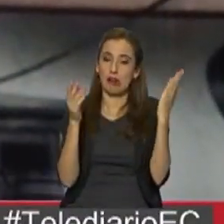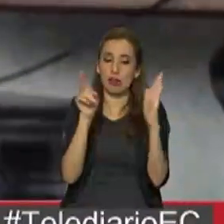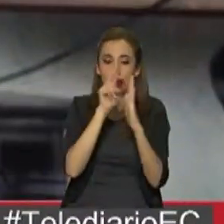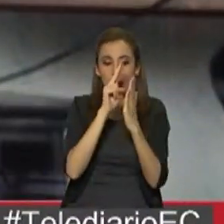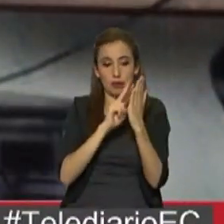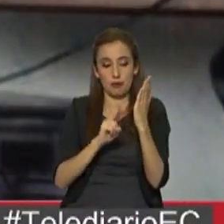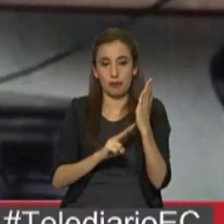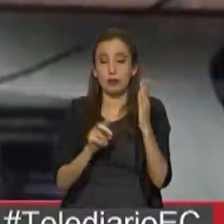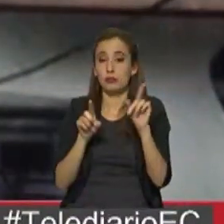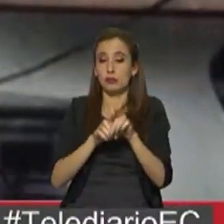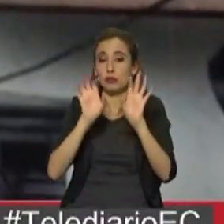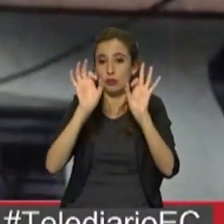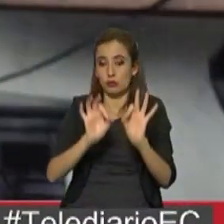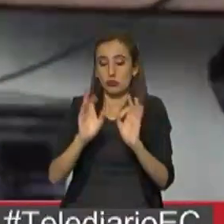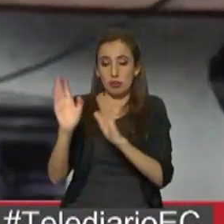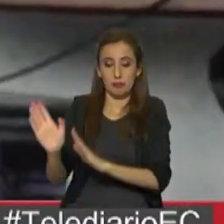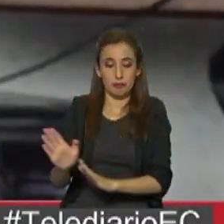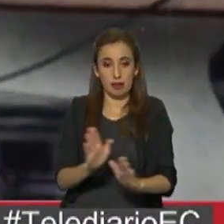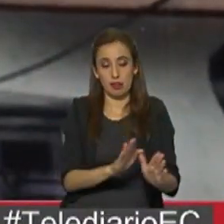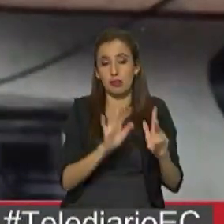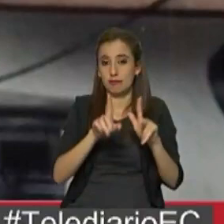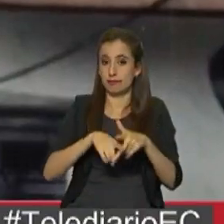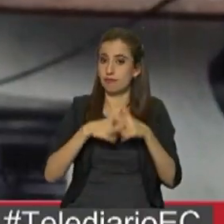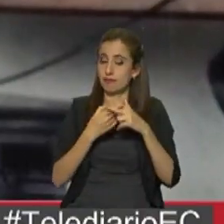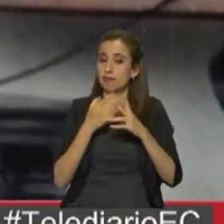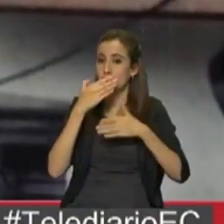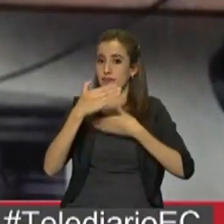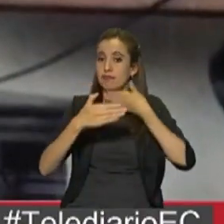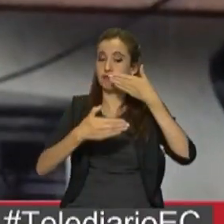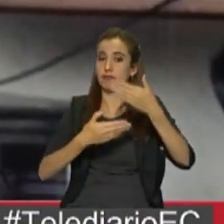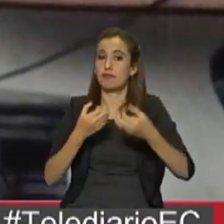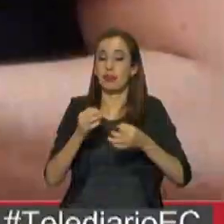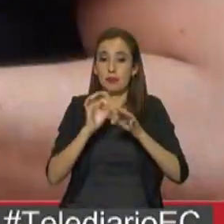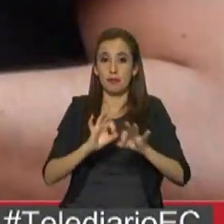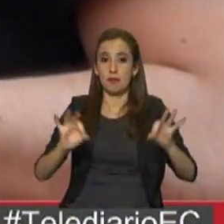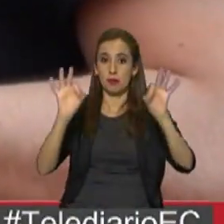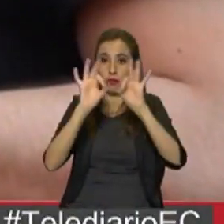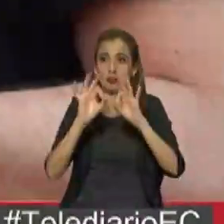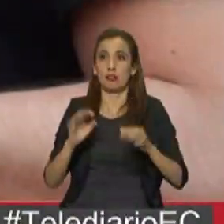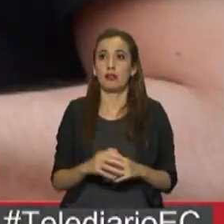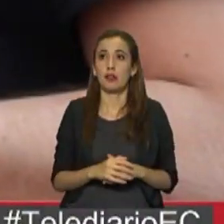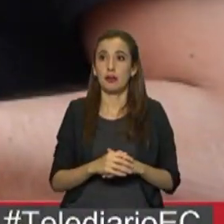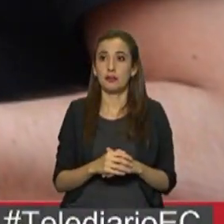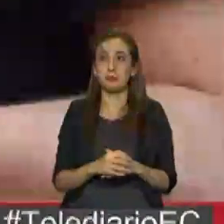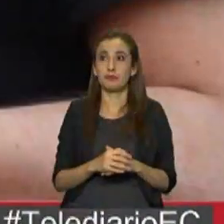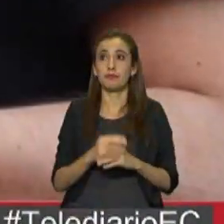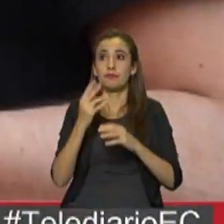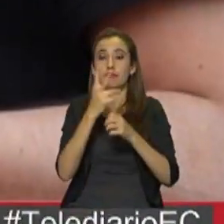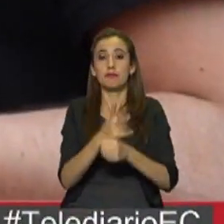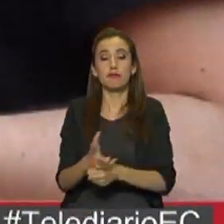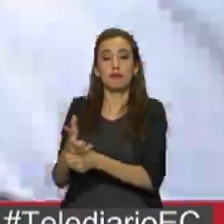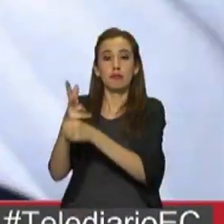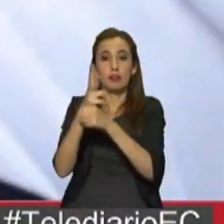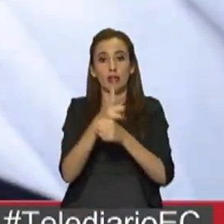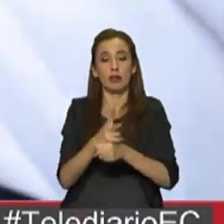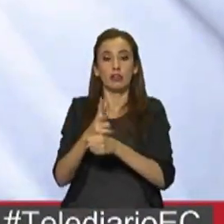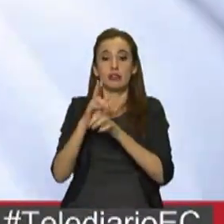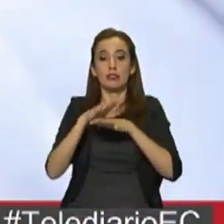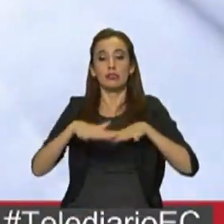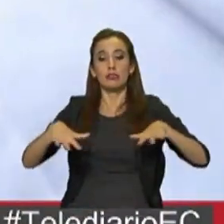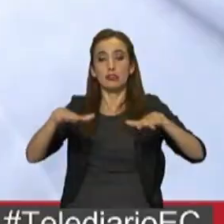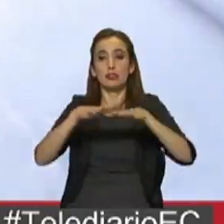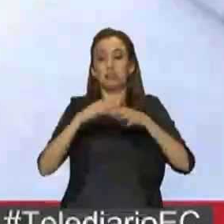justamente entonces creo que es una iniciativa más que importante ahora el cine comunitario y su valía para acercar